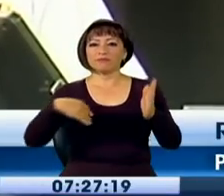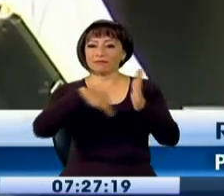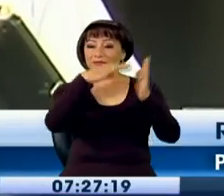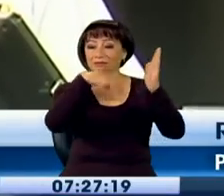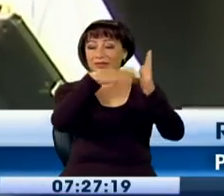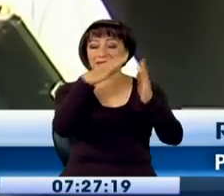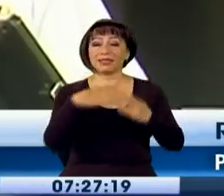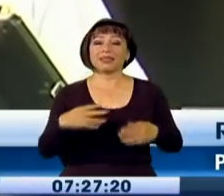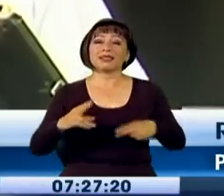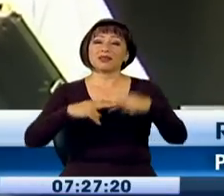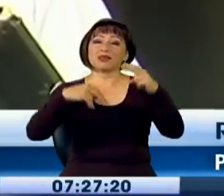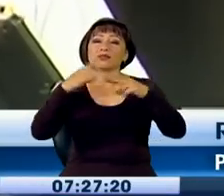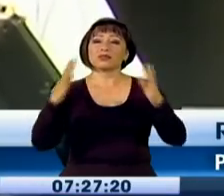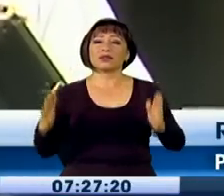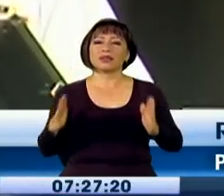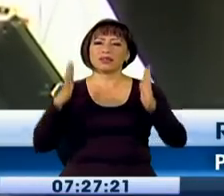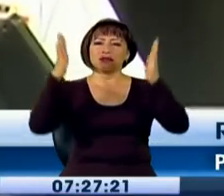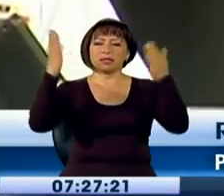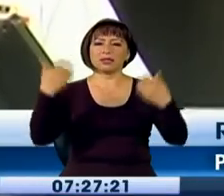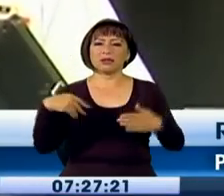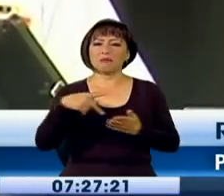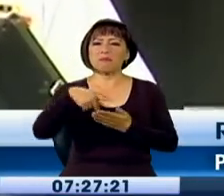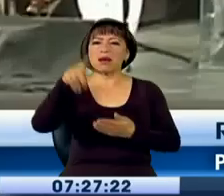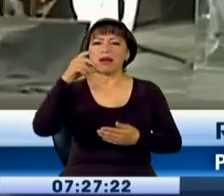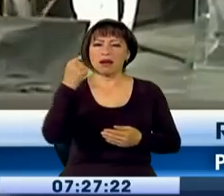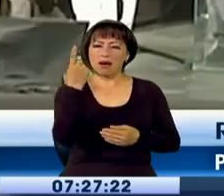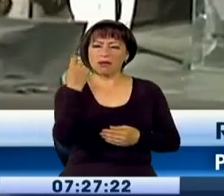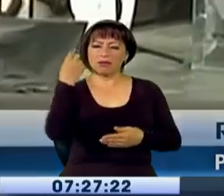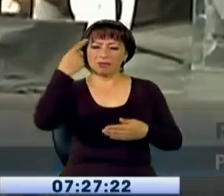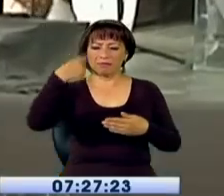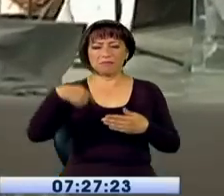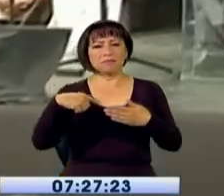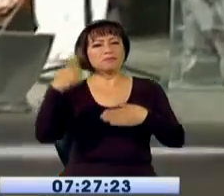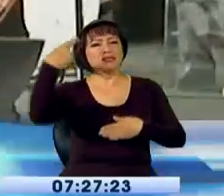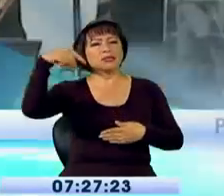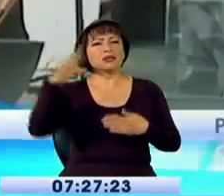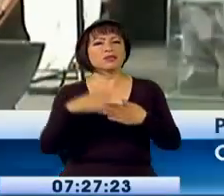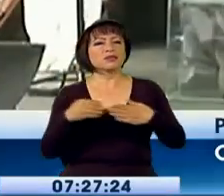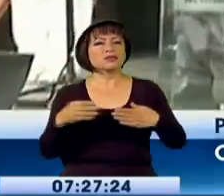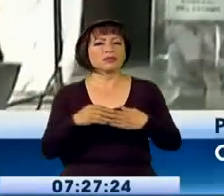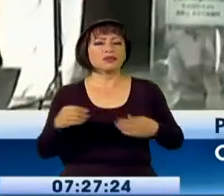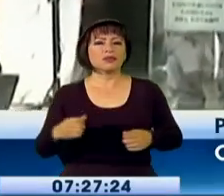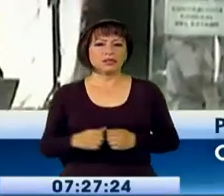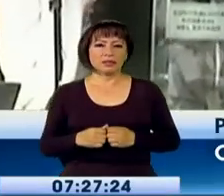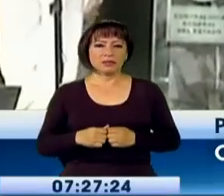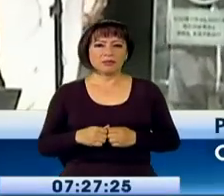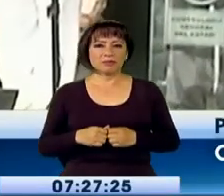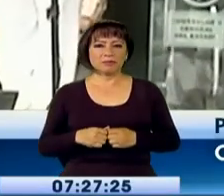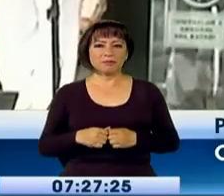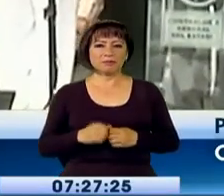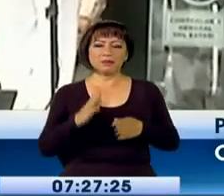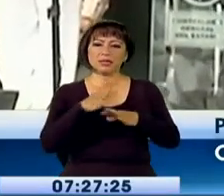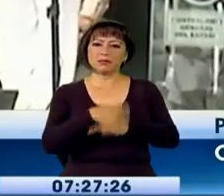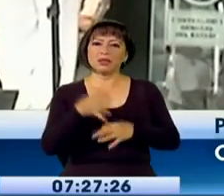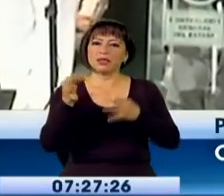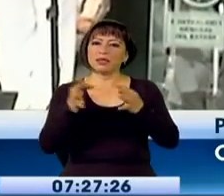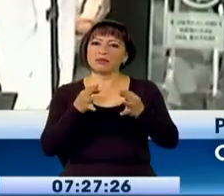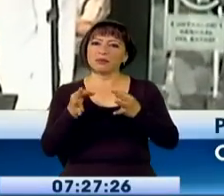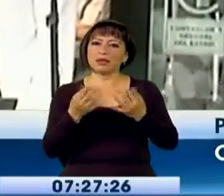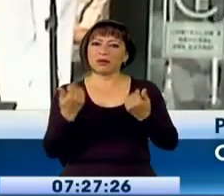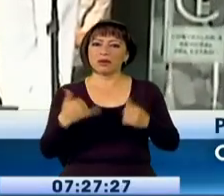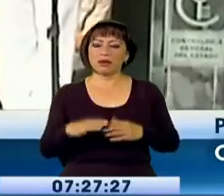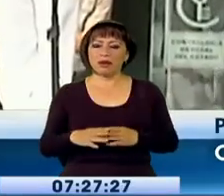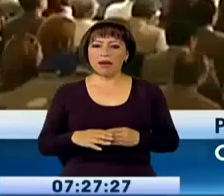el que invertimos más de 11 millones de dólares. Luego habló de la crisis fiscal y su generación por el desplome del precio del